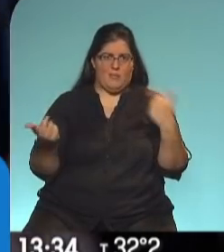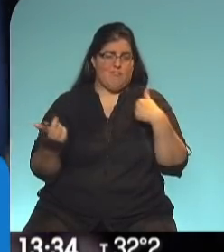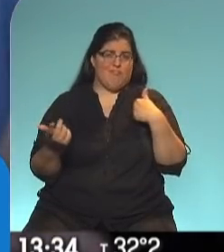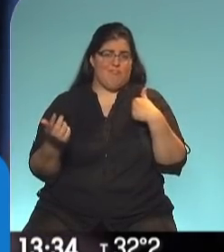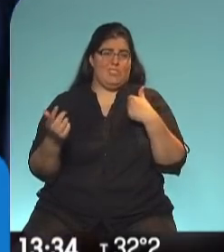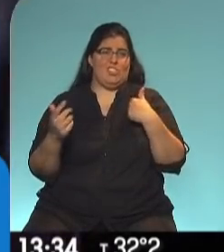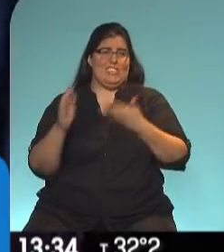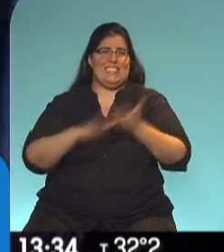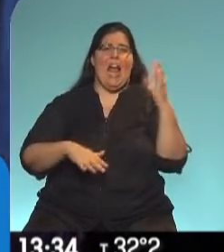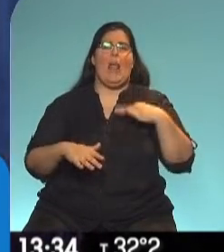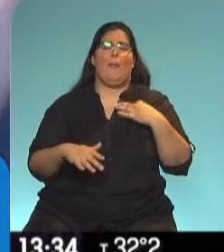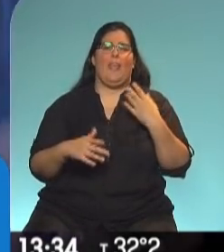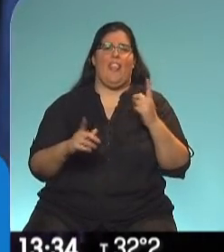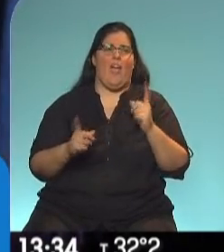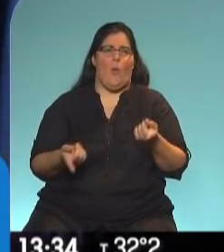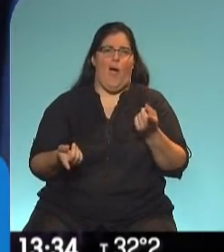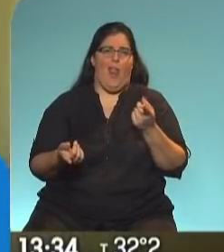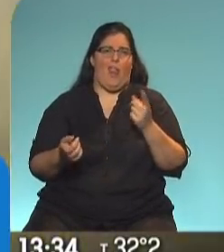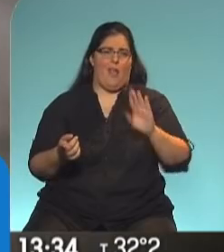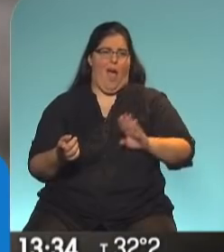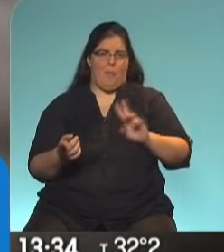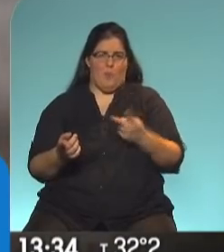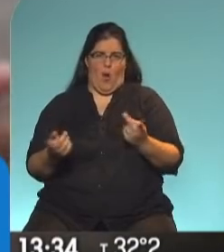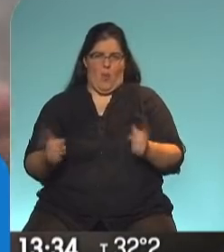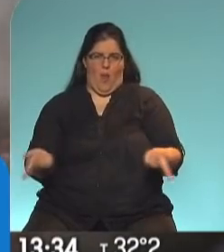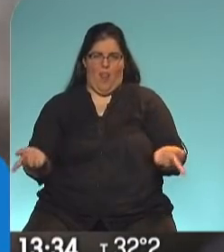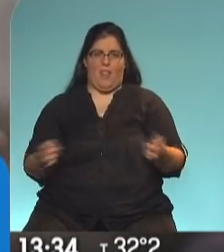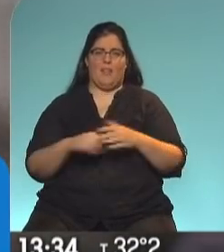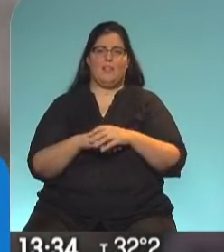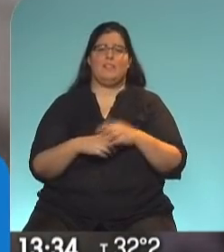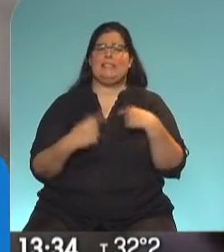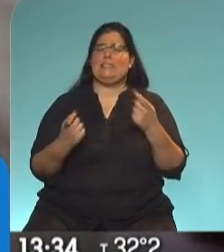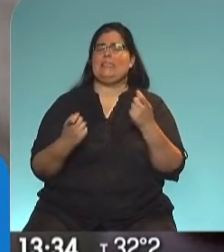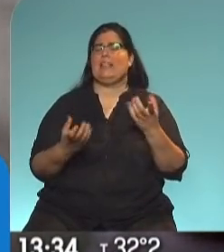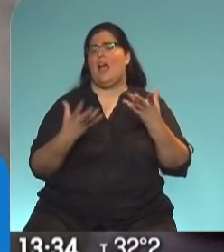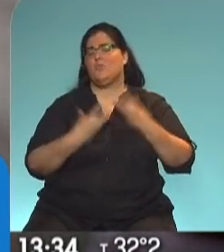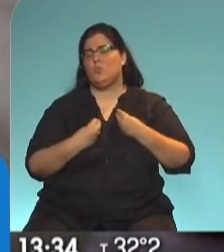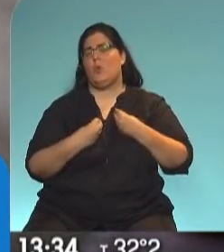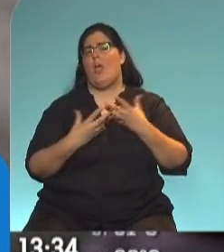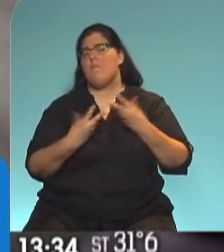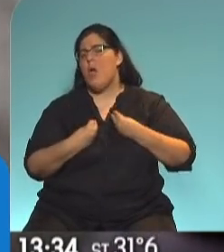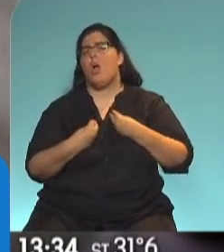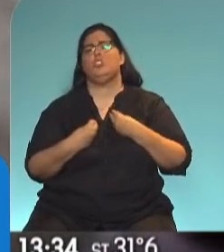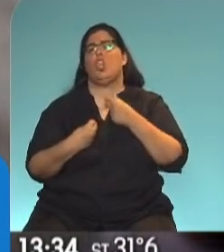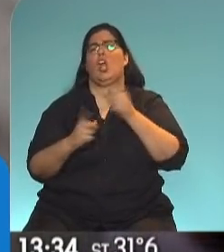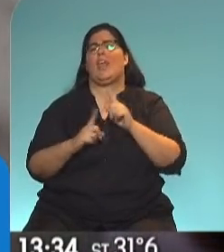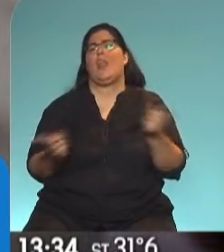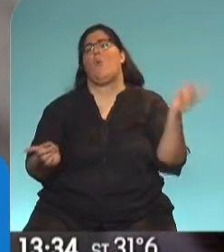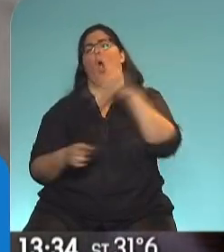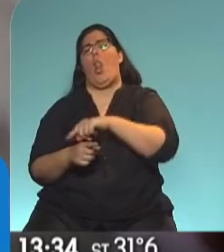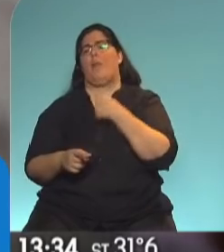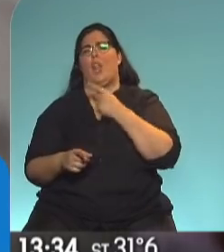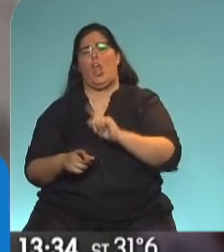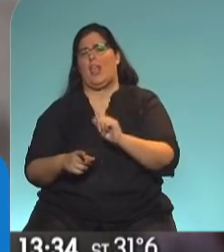salimos a arriesgar nuestra vida, aquí nos vamos a morir de hambre. Necesitamos que los ayuden, que los apoyen, porque no los queremos regresar. Si vamos